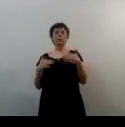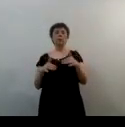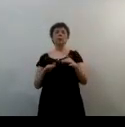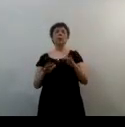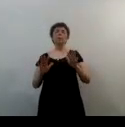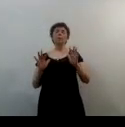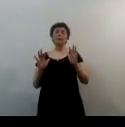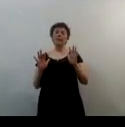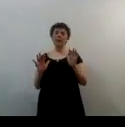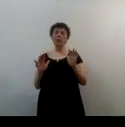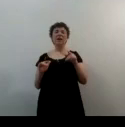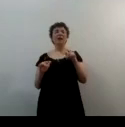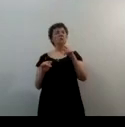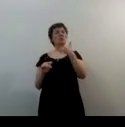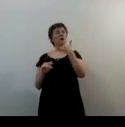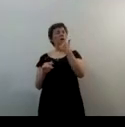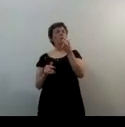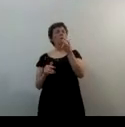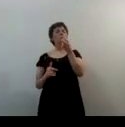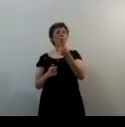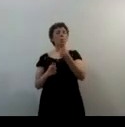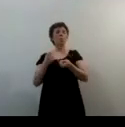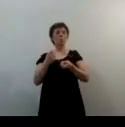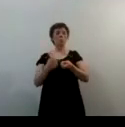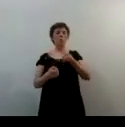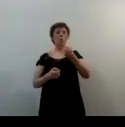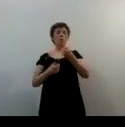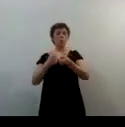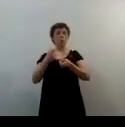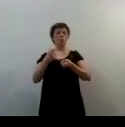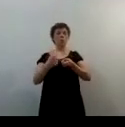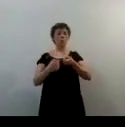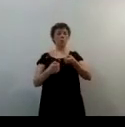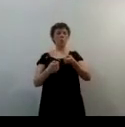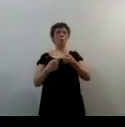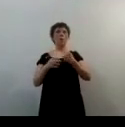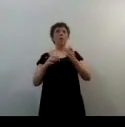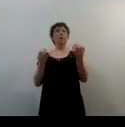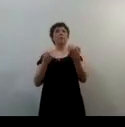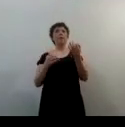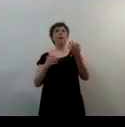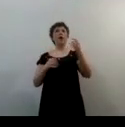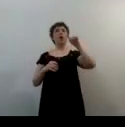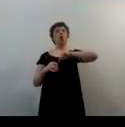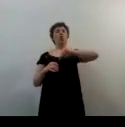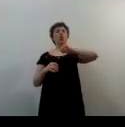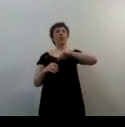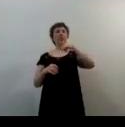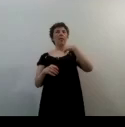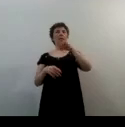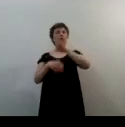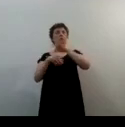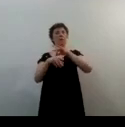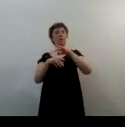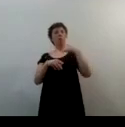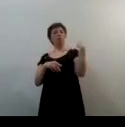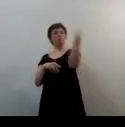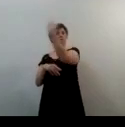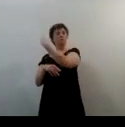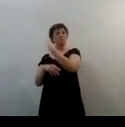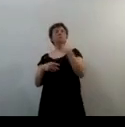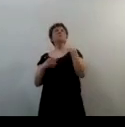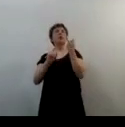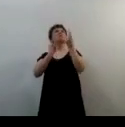pero que esto es algo que poco a poco y sobre todo a nivel de conciencia de los propios médicos se está cambiando y se está